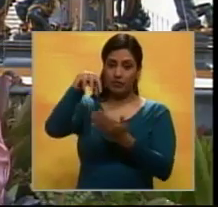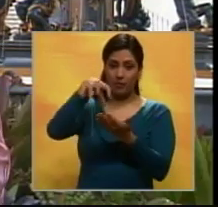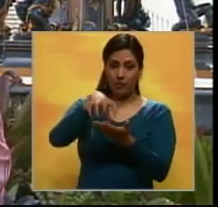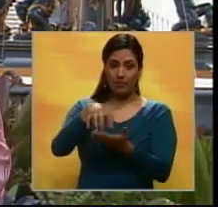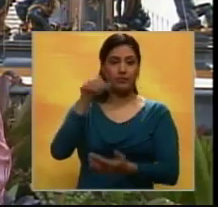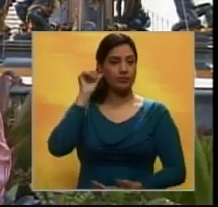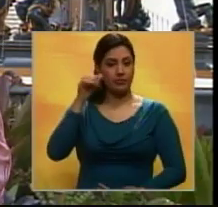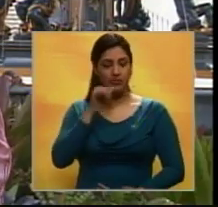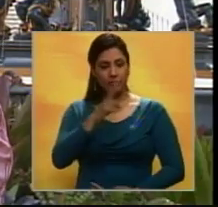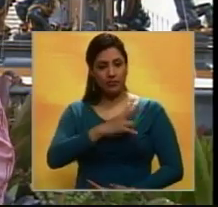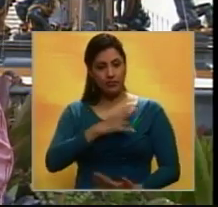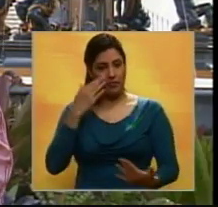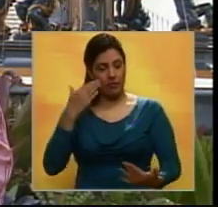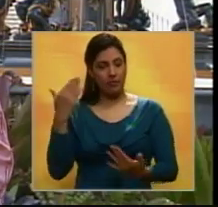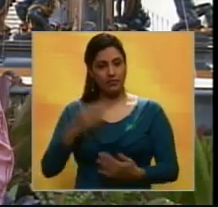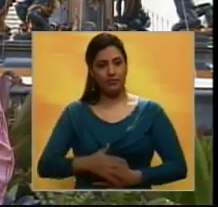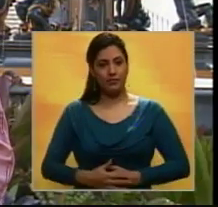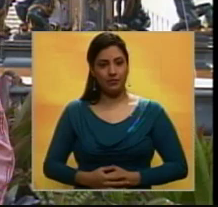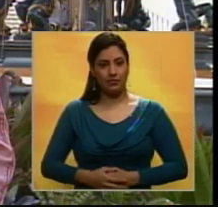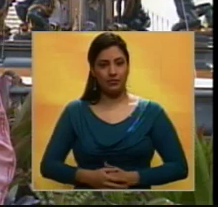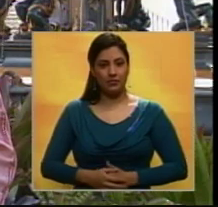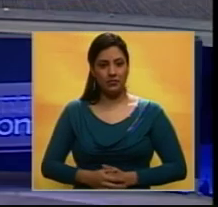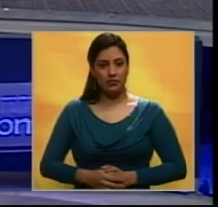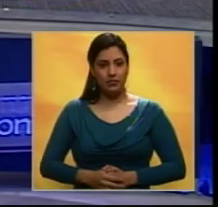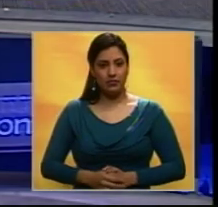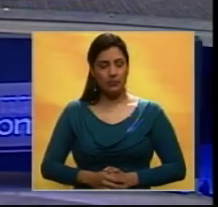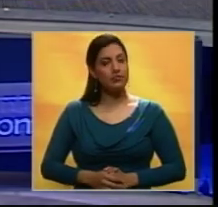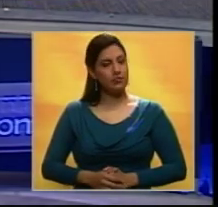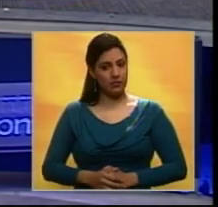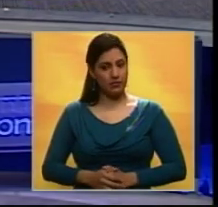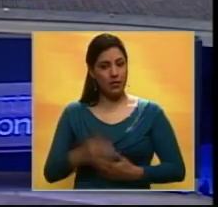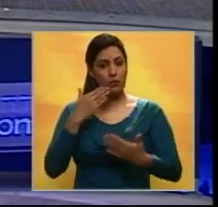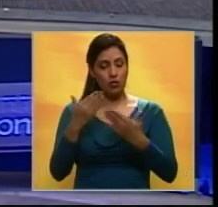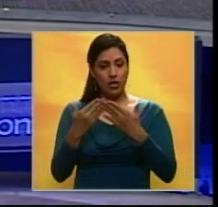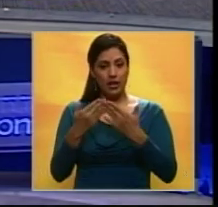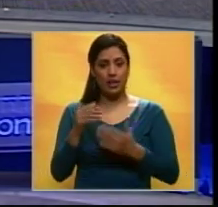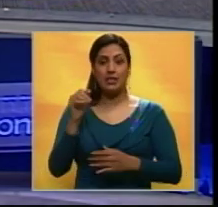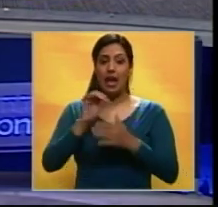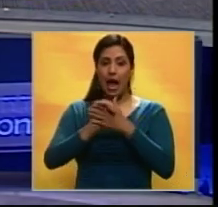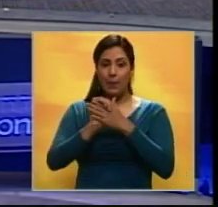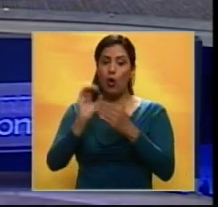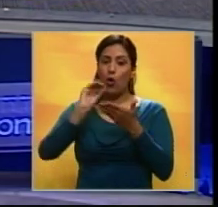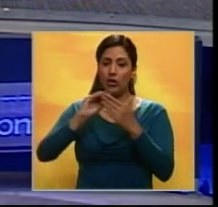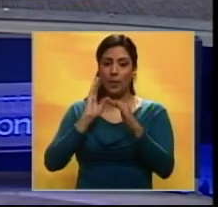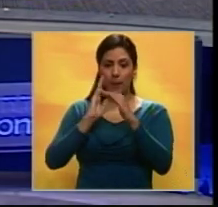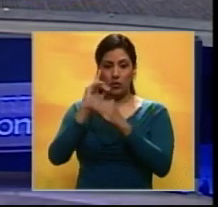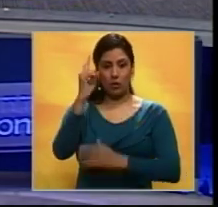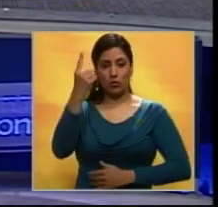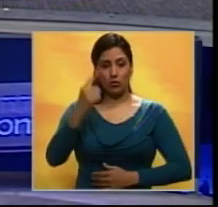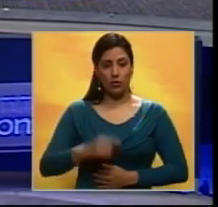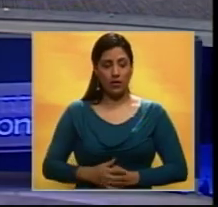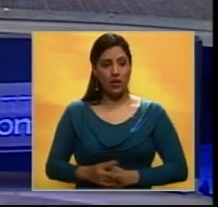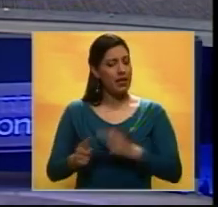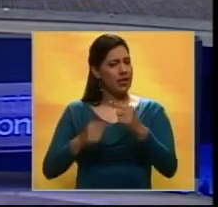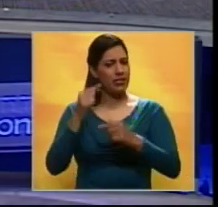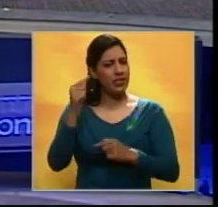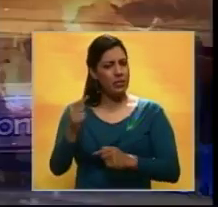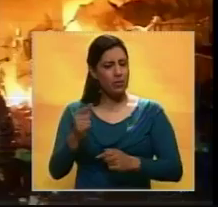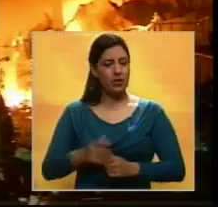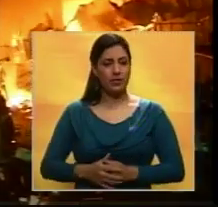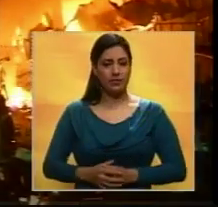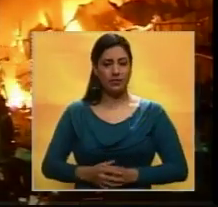Nacional, Zulimar Dudamel, Noticiero Venevisión. Muchísimas gracias, Zulimar. Amigos, es momento de hacer nuestra primera pausa. A